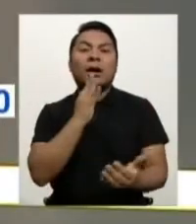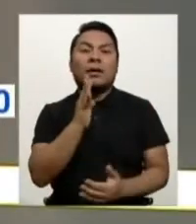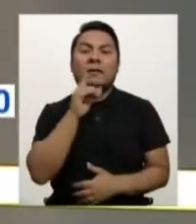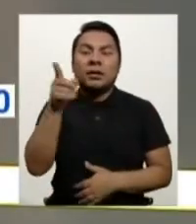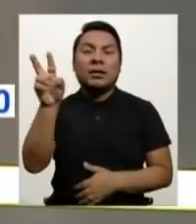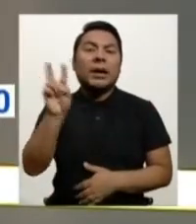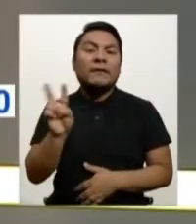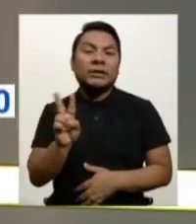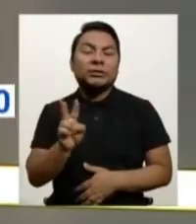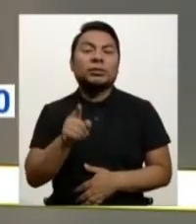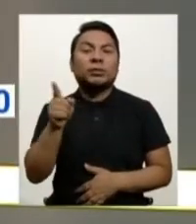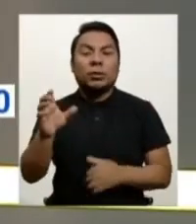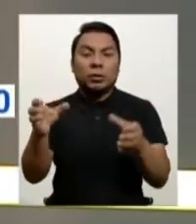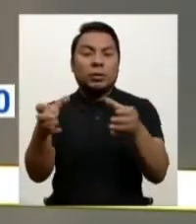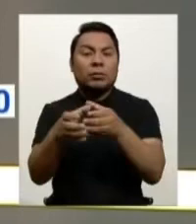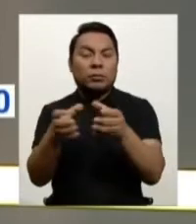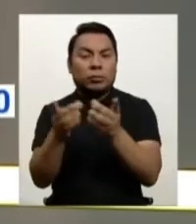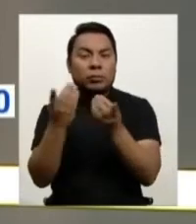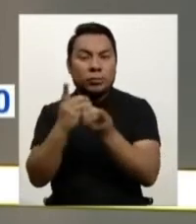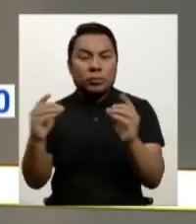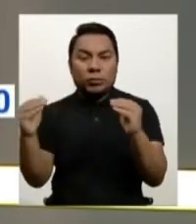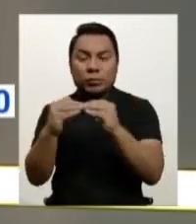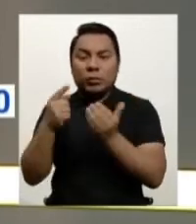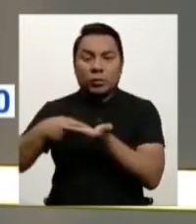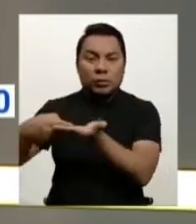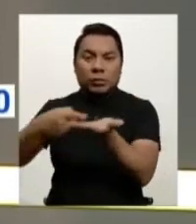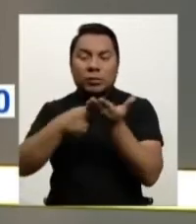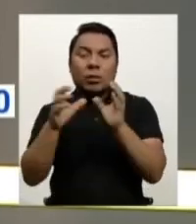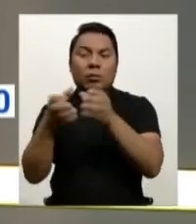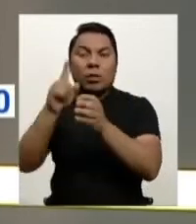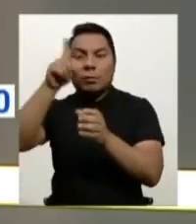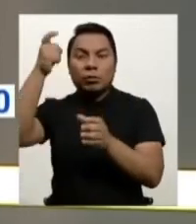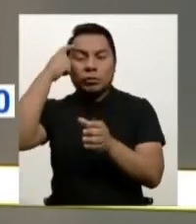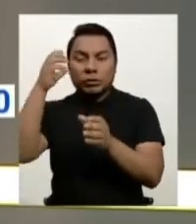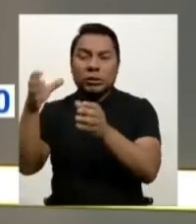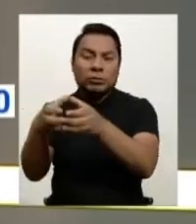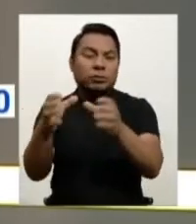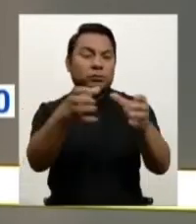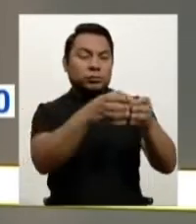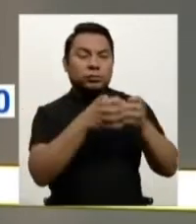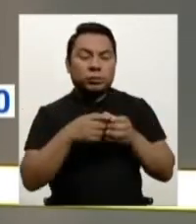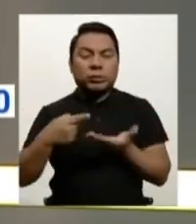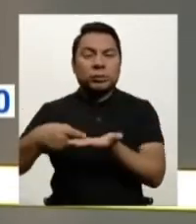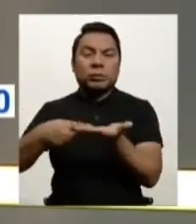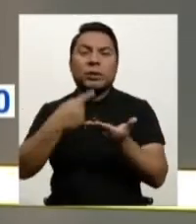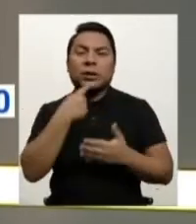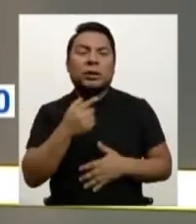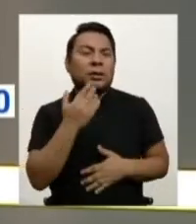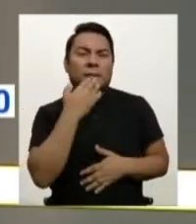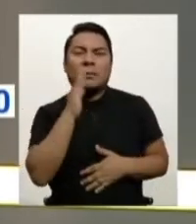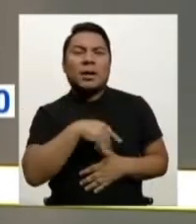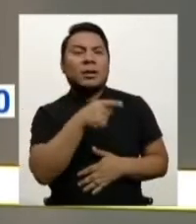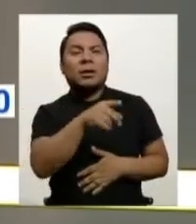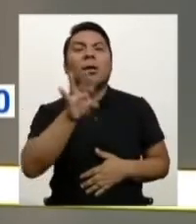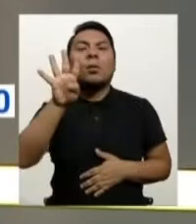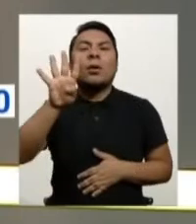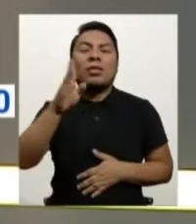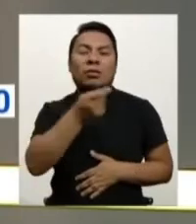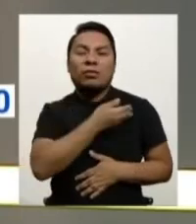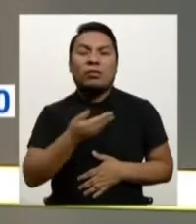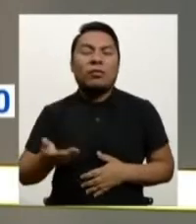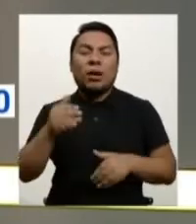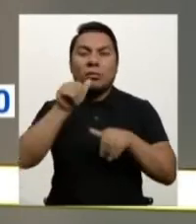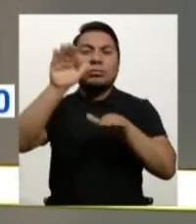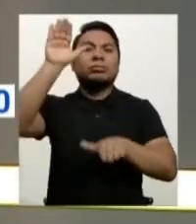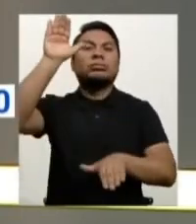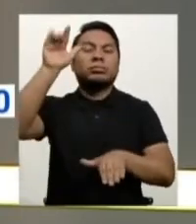la opositora Mesa de Unidad Democrática se profundizan. Los partidos Voluntad Popular y Primero Justicia criticaron la juramentación de 4 gobernadores del Partido